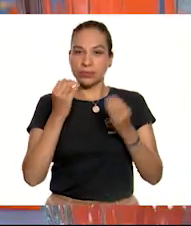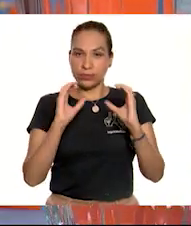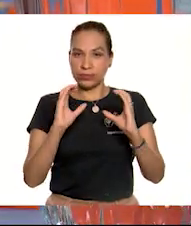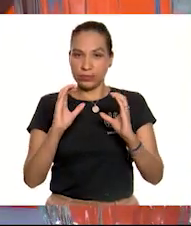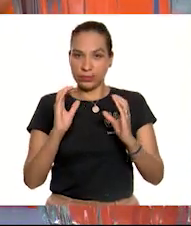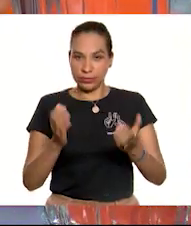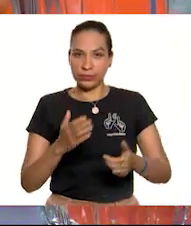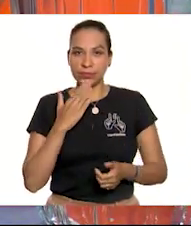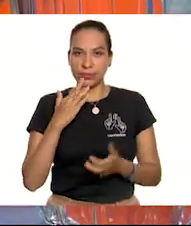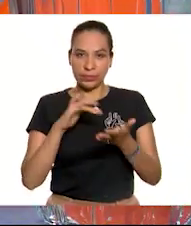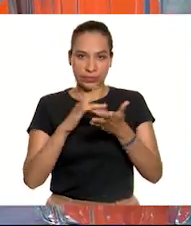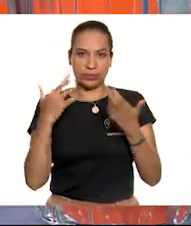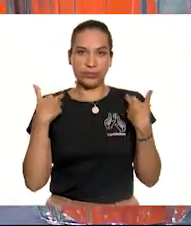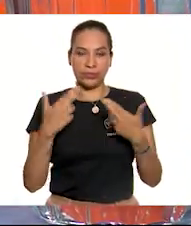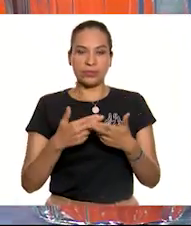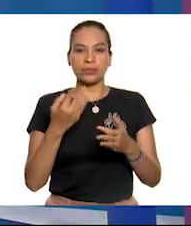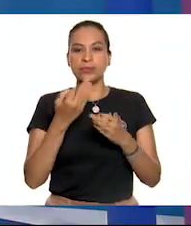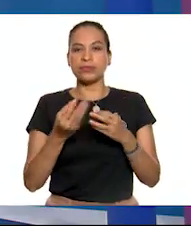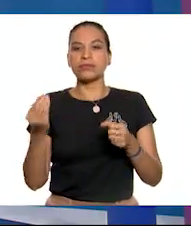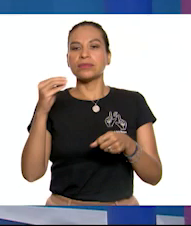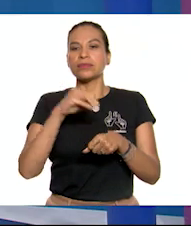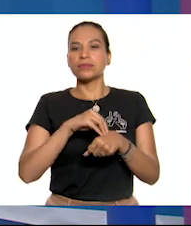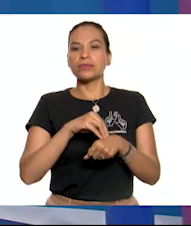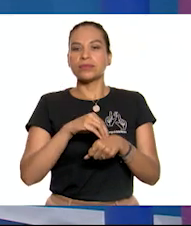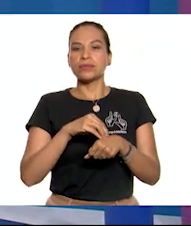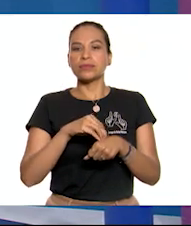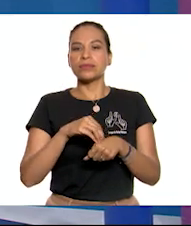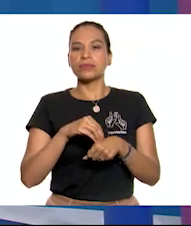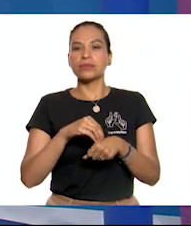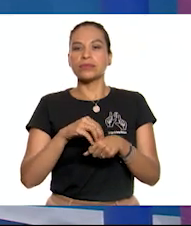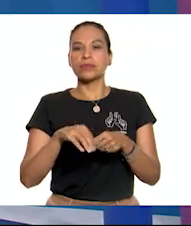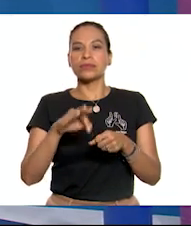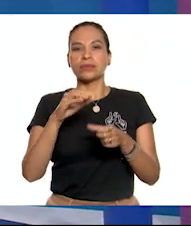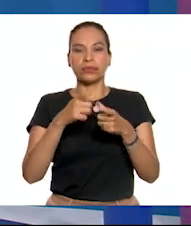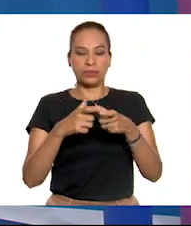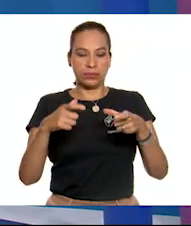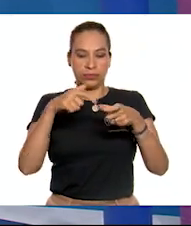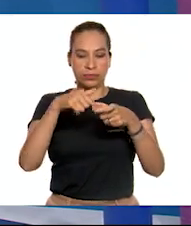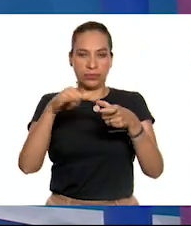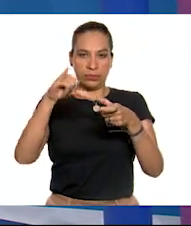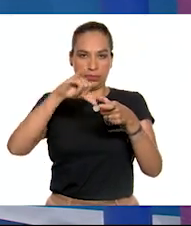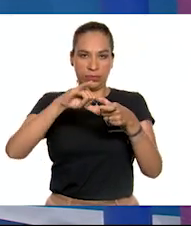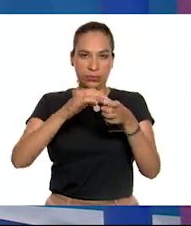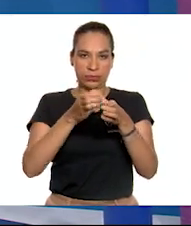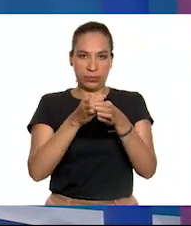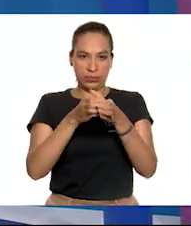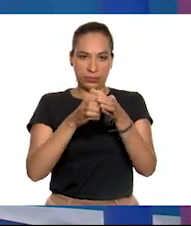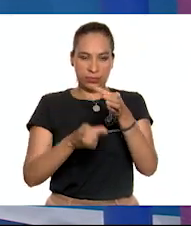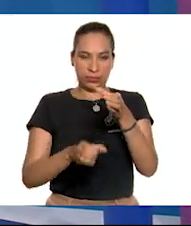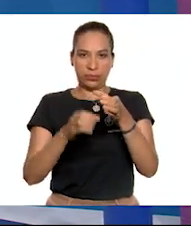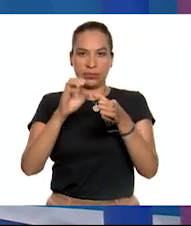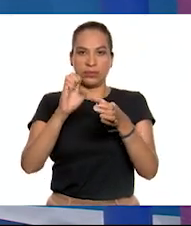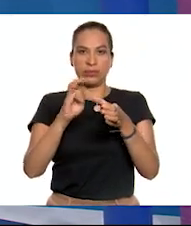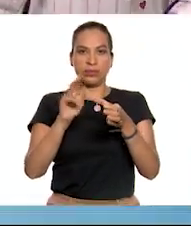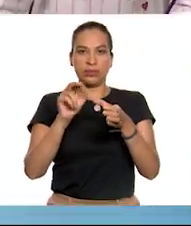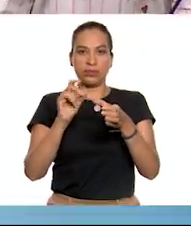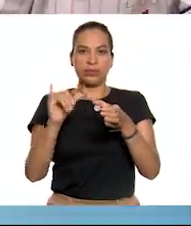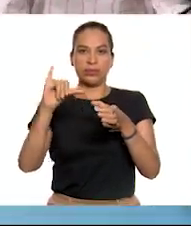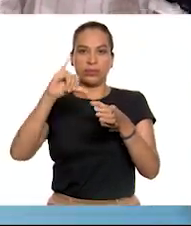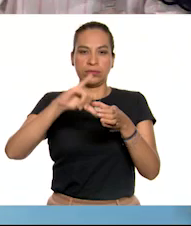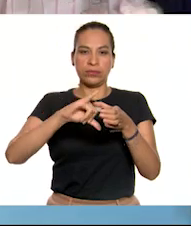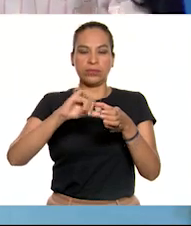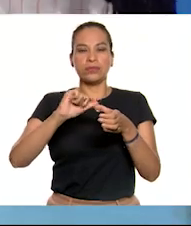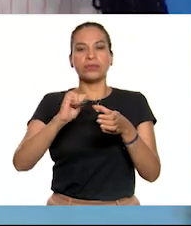Cuidado. Ay, gracias, maestra. Vamos a colocar el filtro dentro del embudo. Ajá. Y